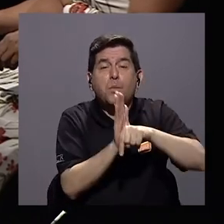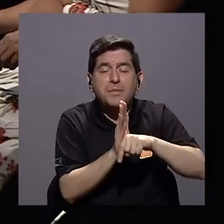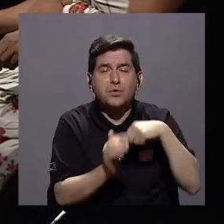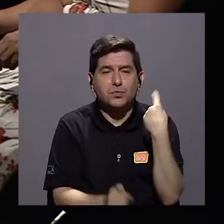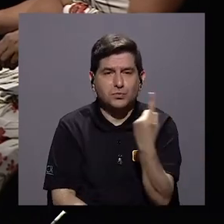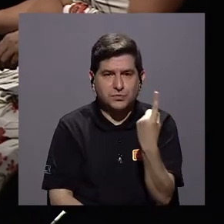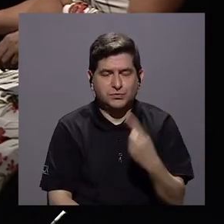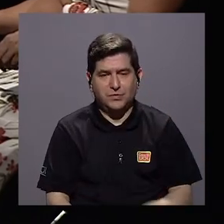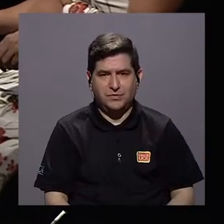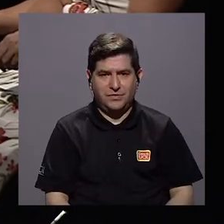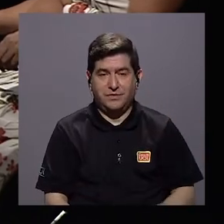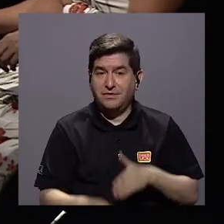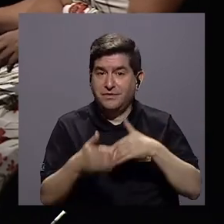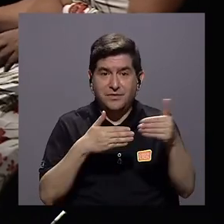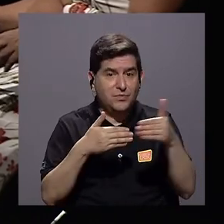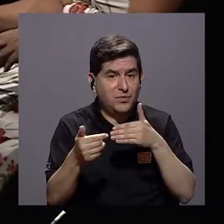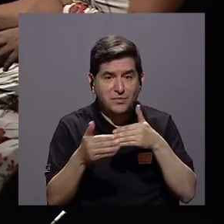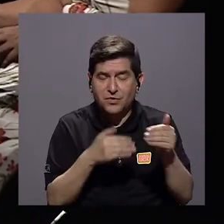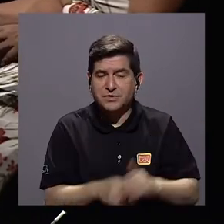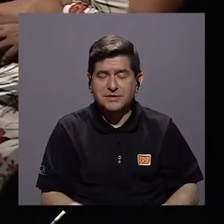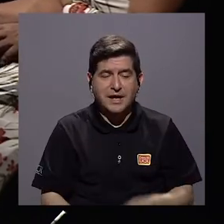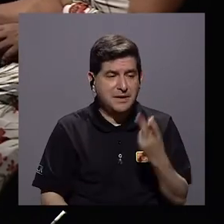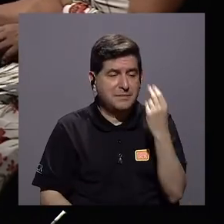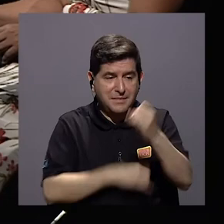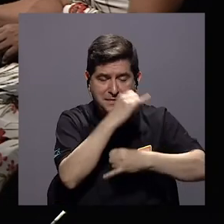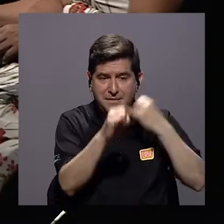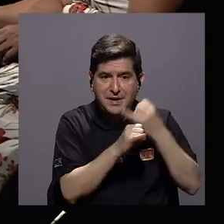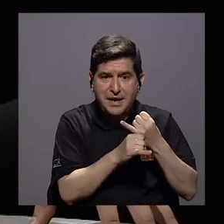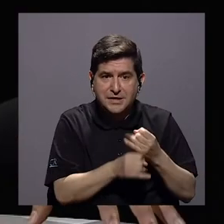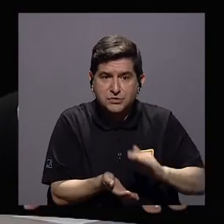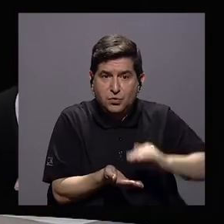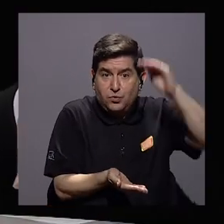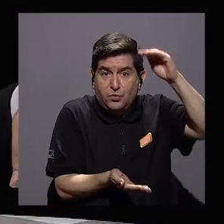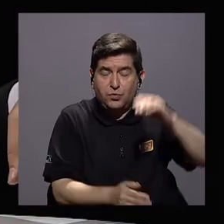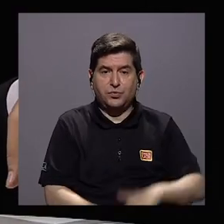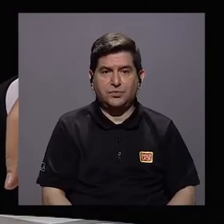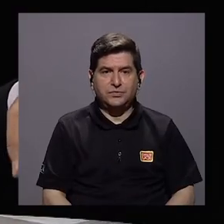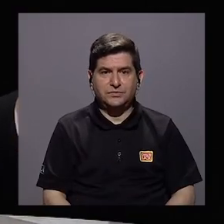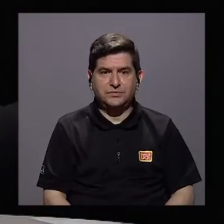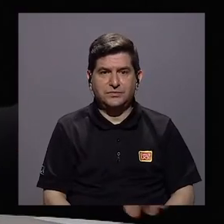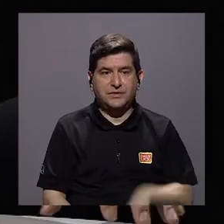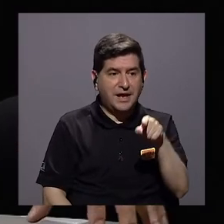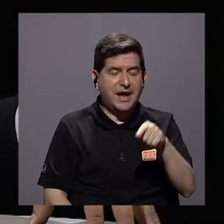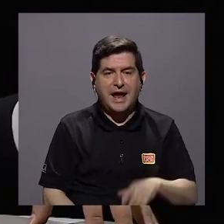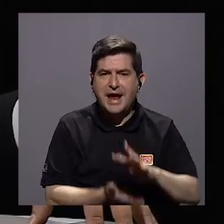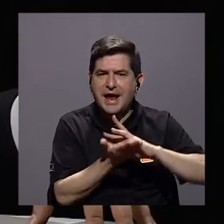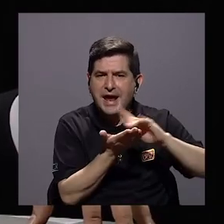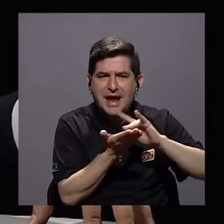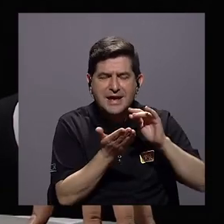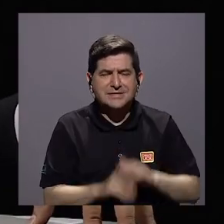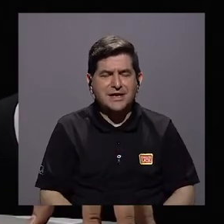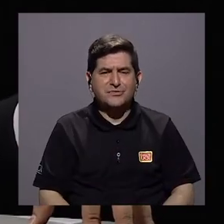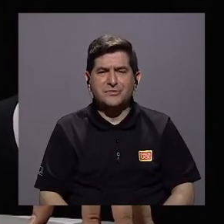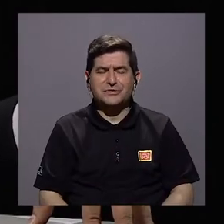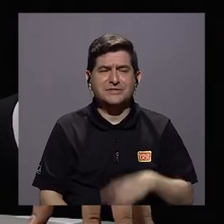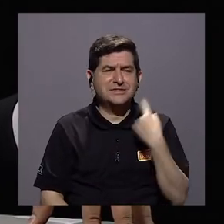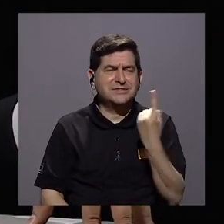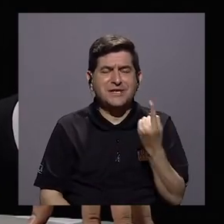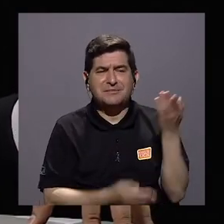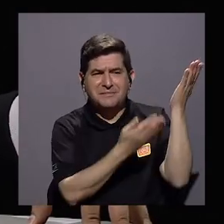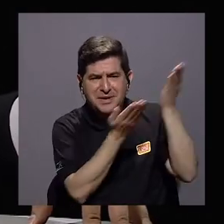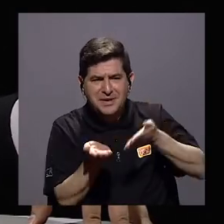apenas, y aún así, con todo y que ha subido el precio internacional, la entrada de ese arroz sigue siendo más